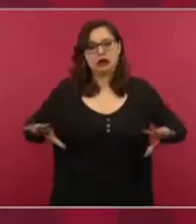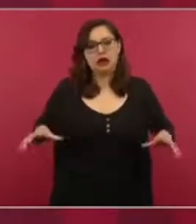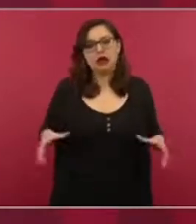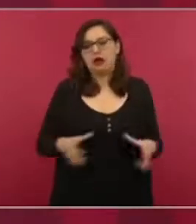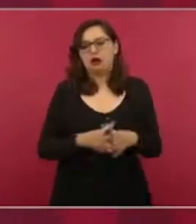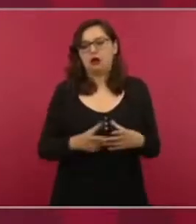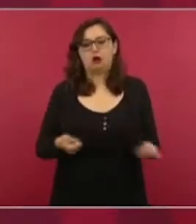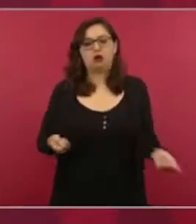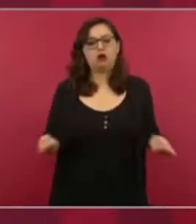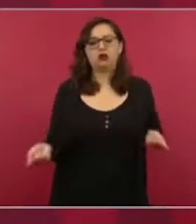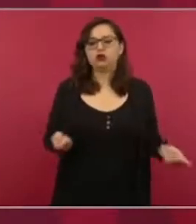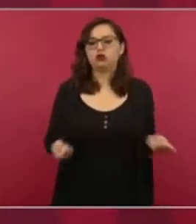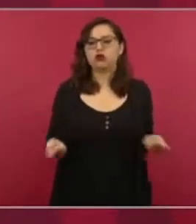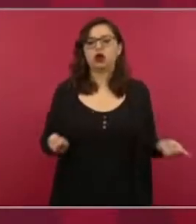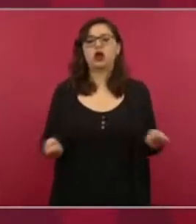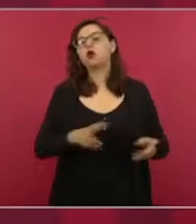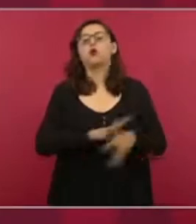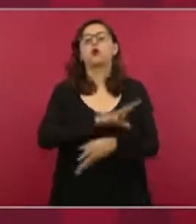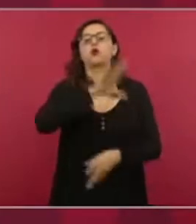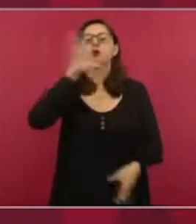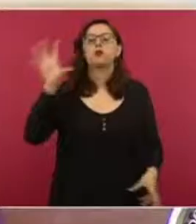mediático.